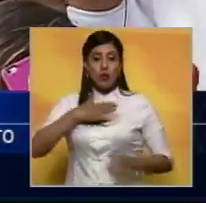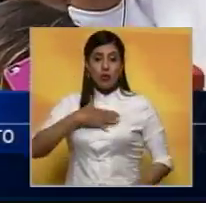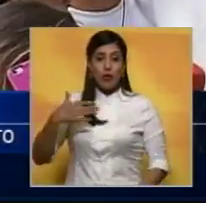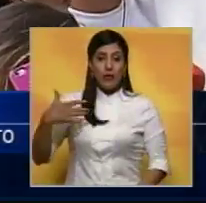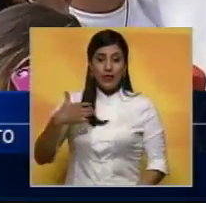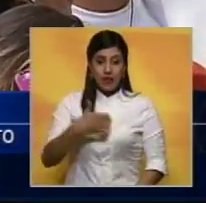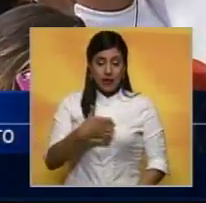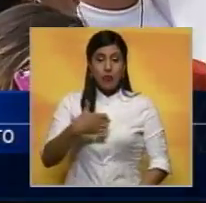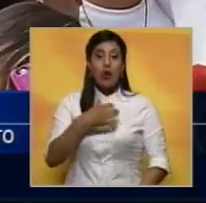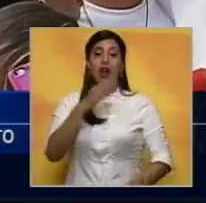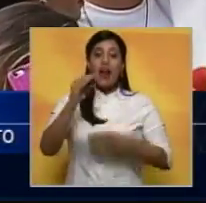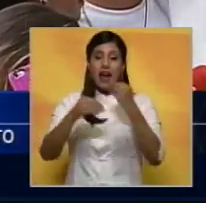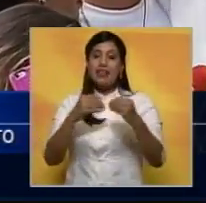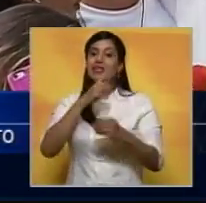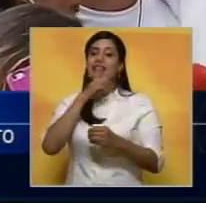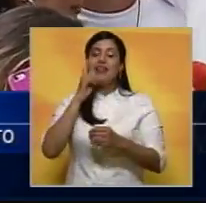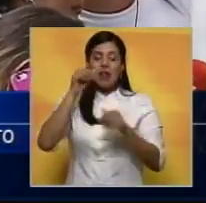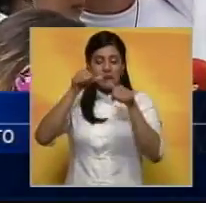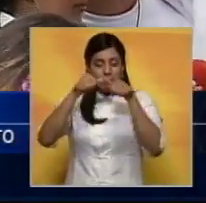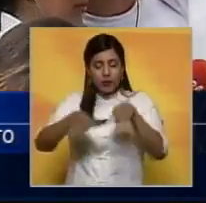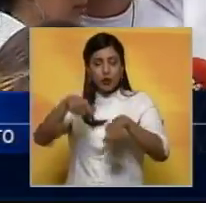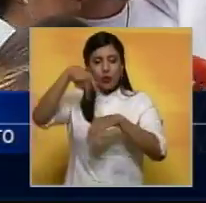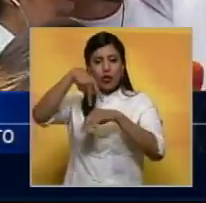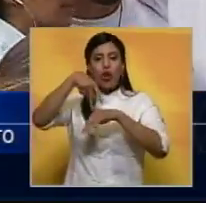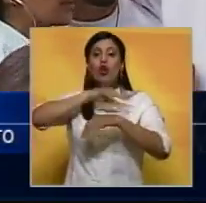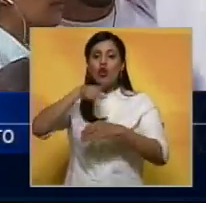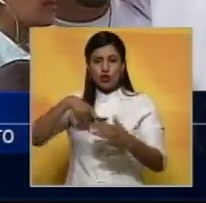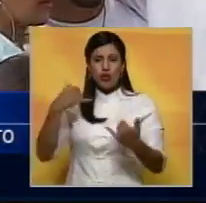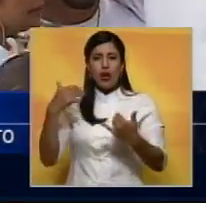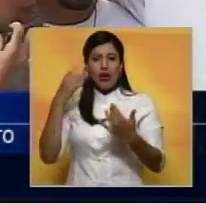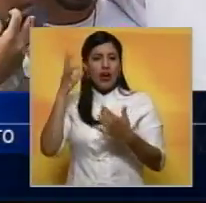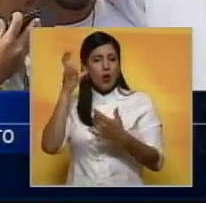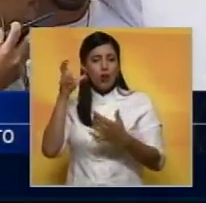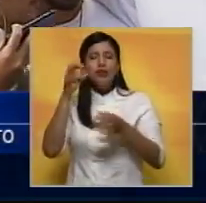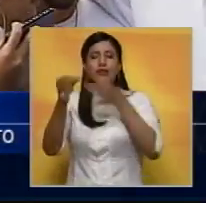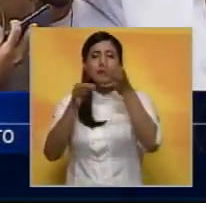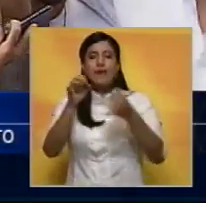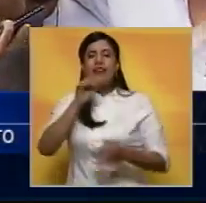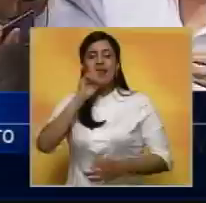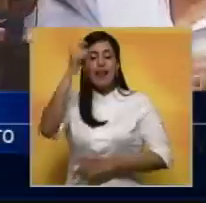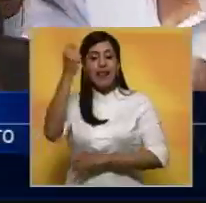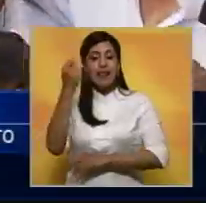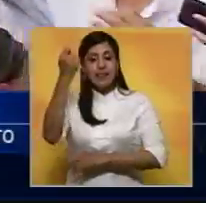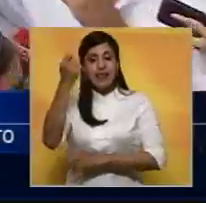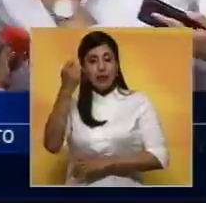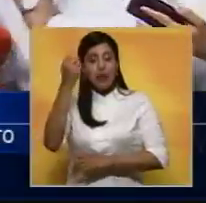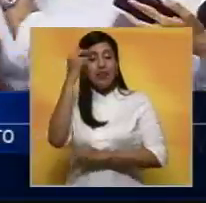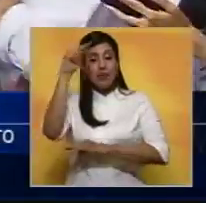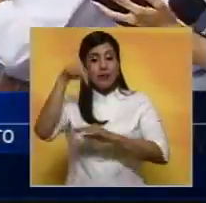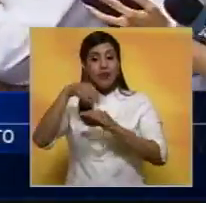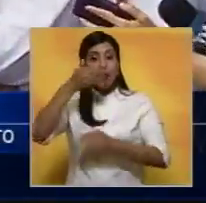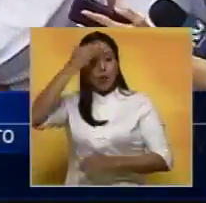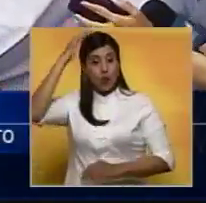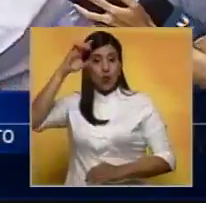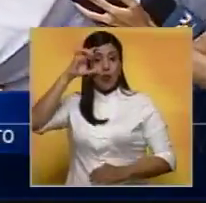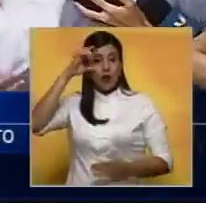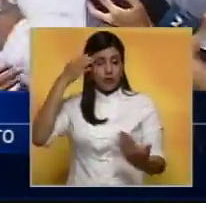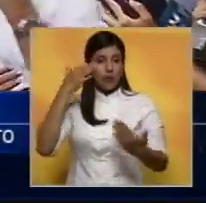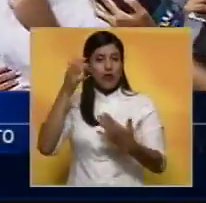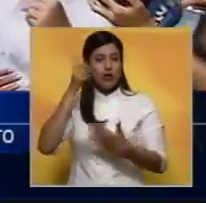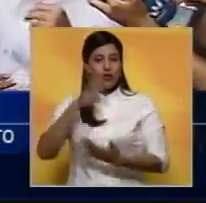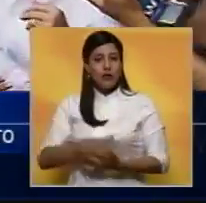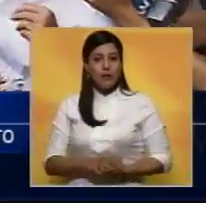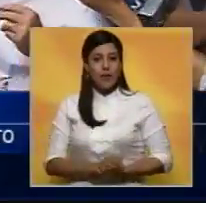Unidad Democrática ha denominado Plantación Nacional. Nosotros de inmediato vamos a escuchar declaraciones del diputado a la Asamblea Nacional, Henry Ramos